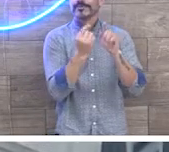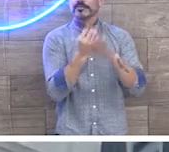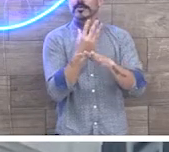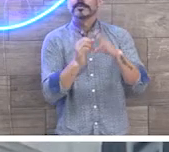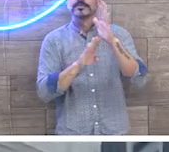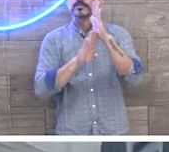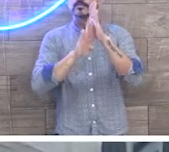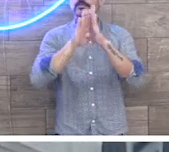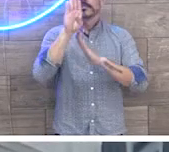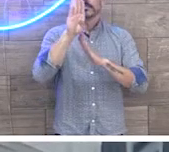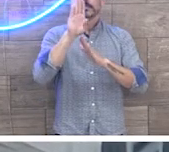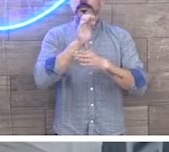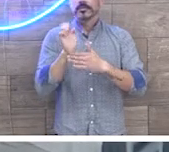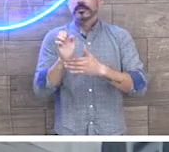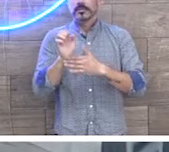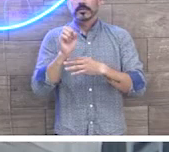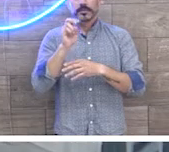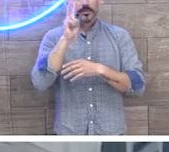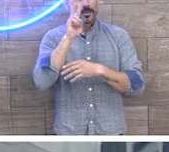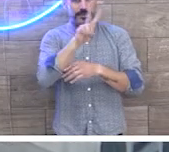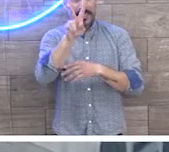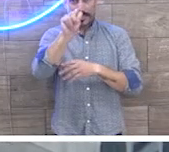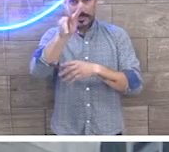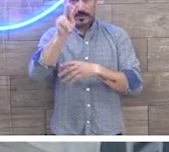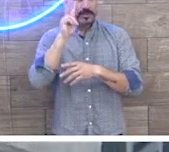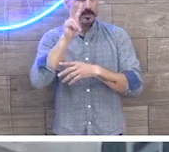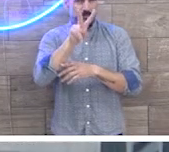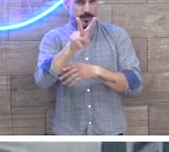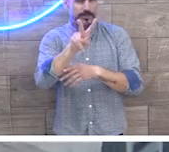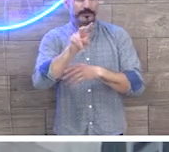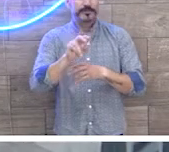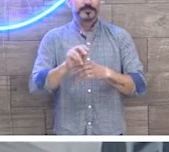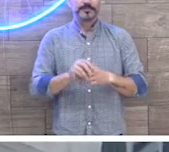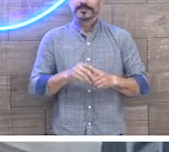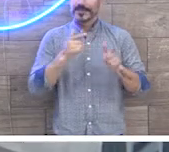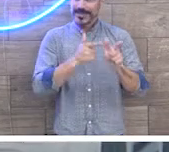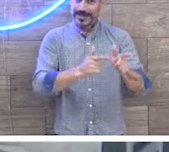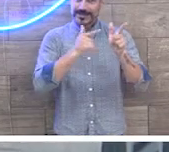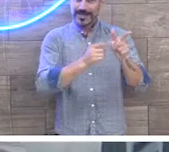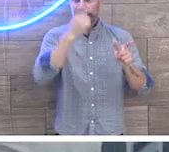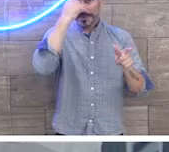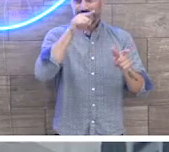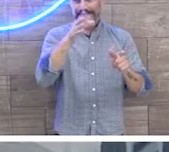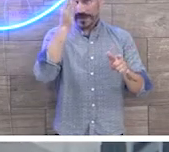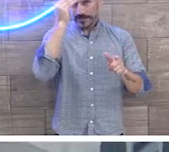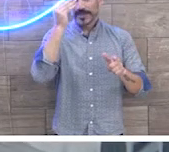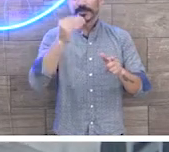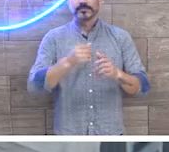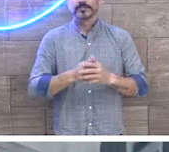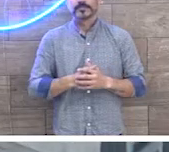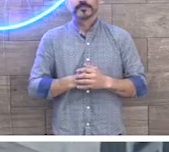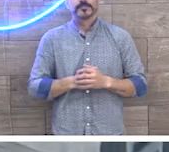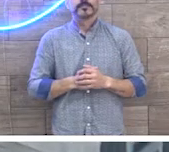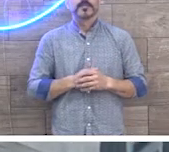que sean frecuentes televidentes de este programa. Y la otra, bueno, que procuremos, me gusta mucho